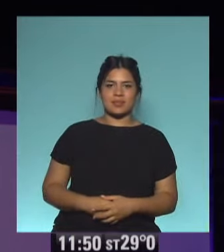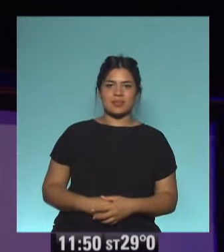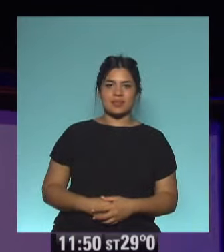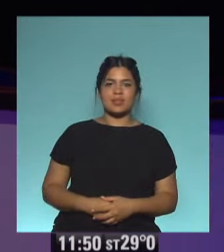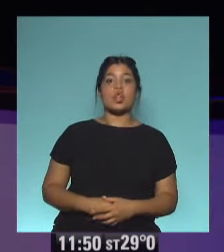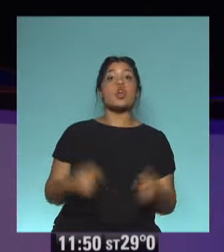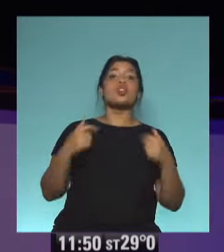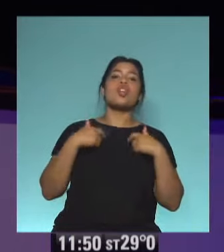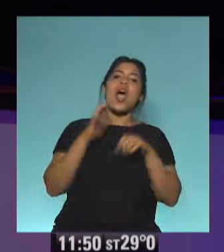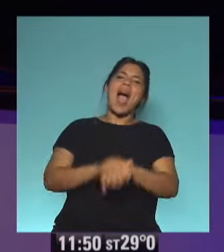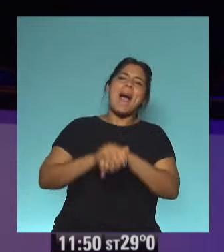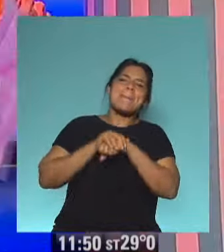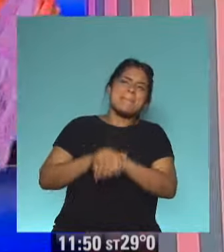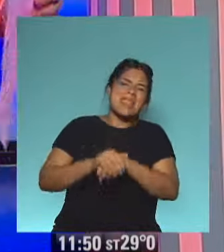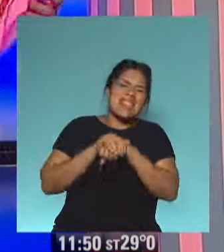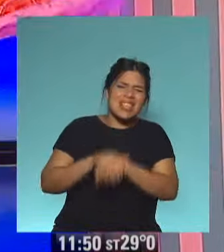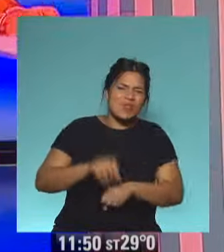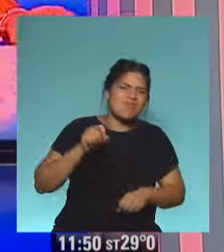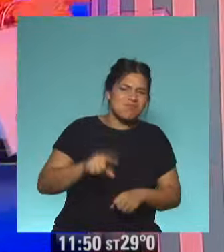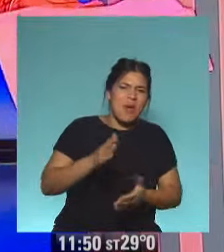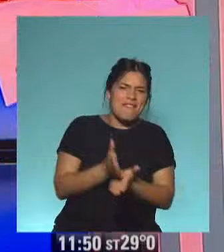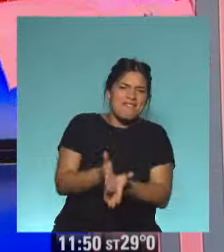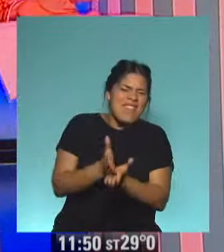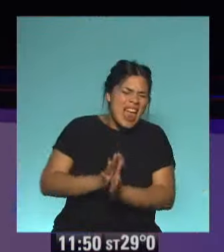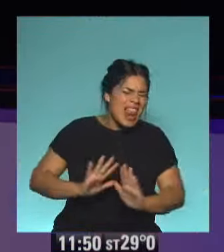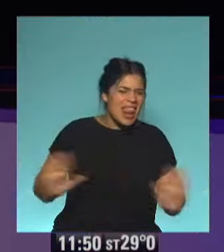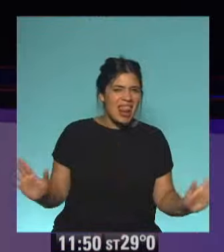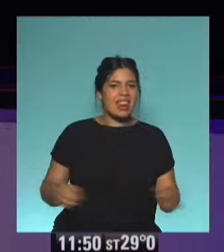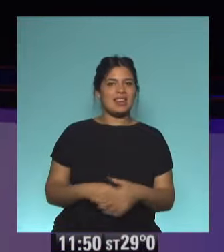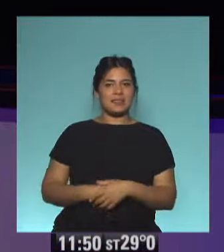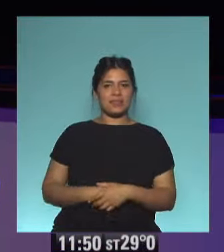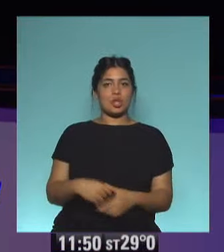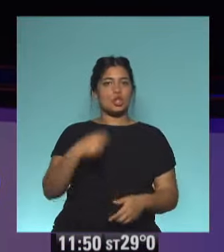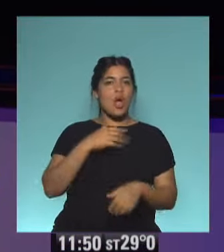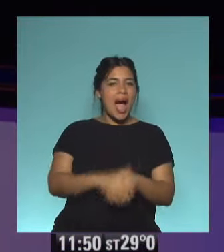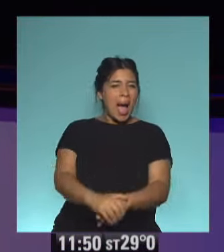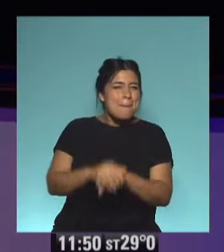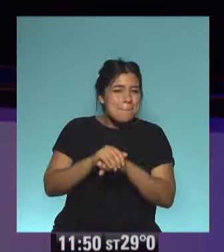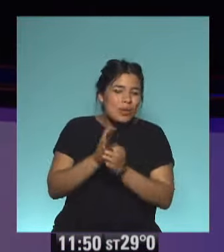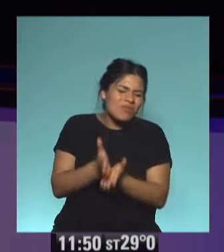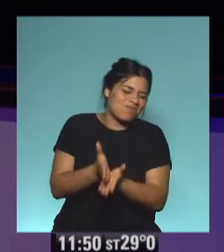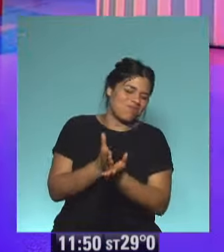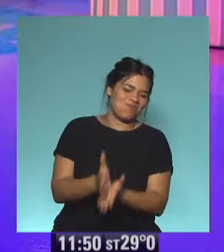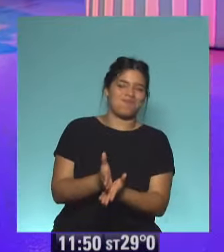Yo soy tu amigo fiel. Param, param, pam. Yo soy tu amigo fiel.